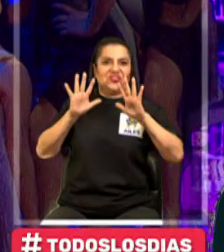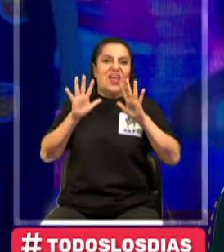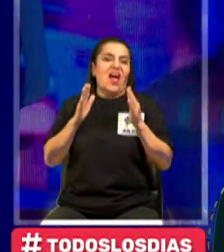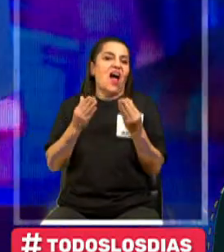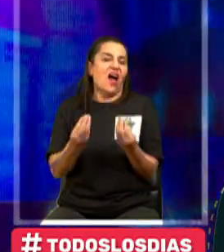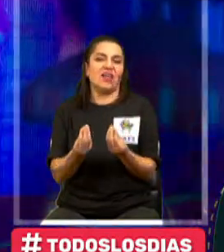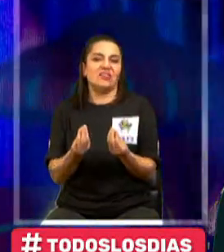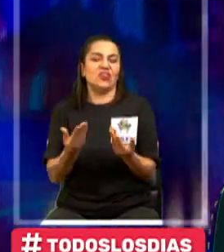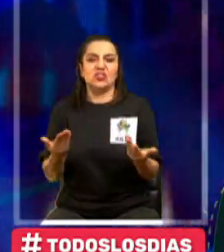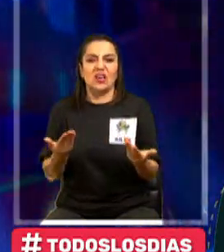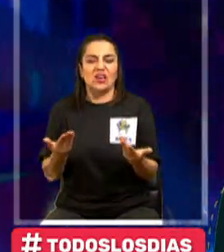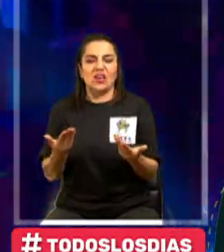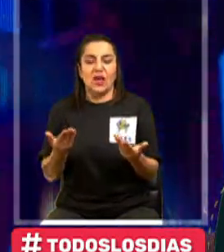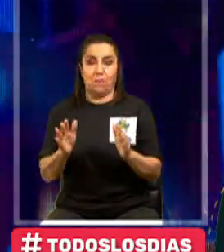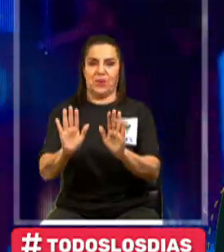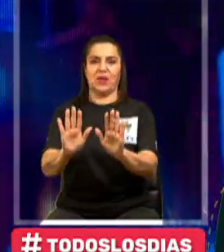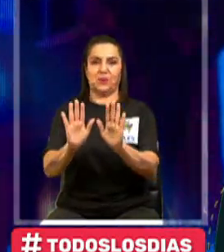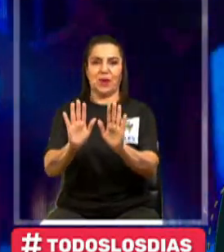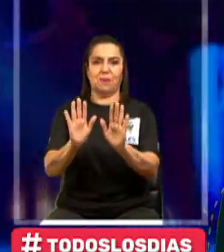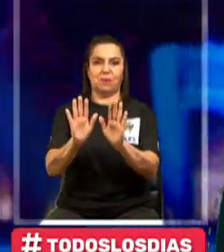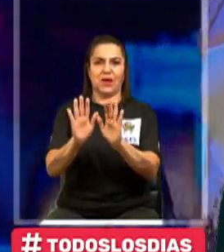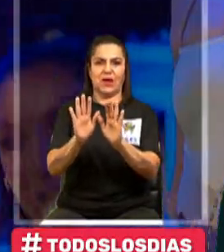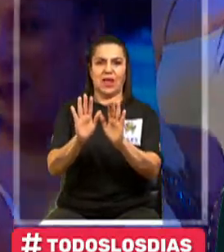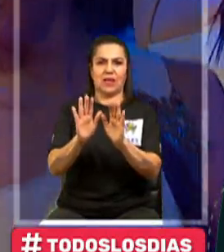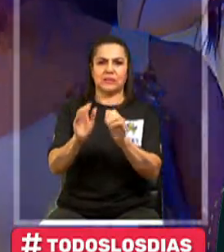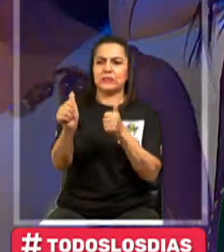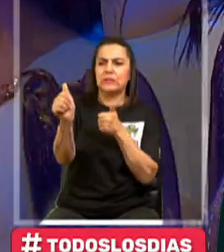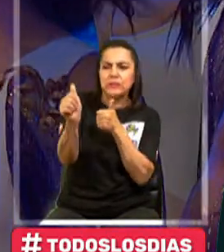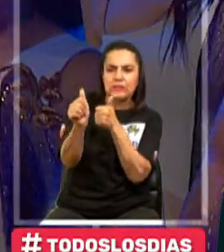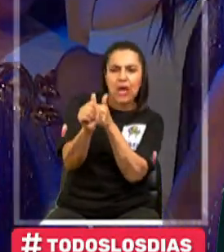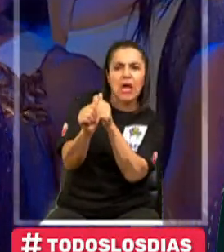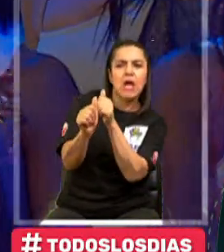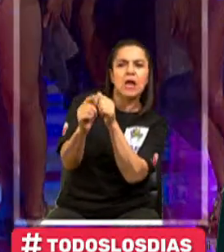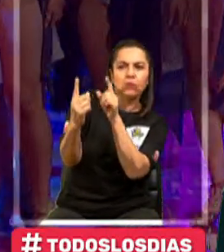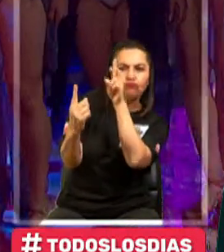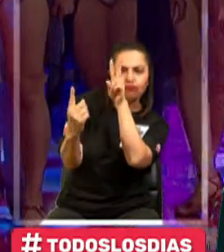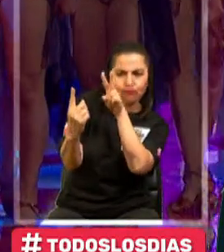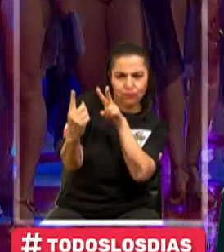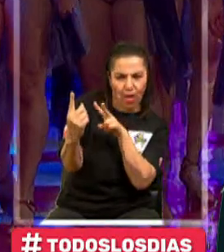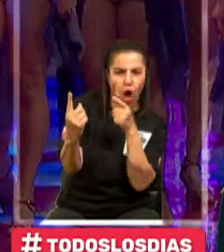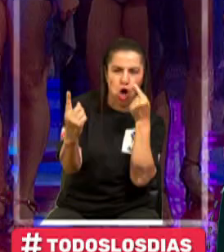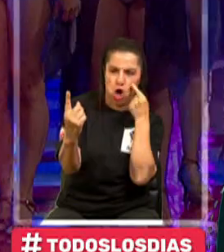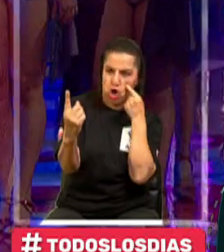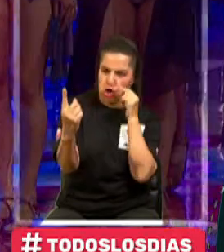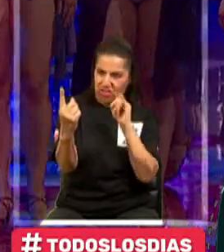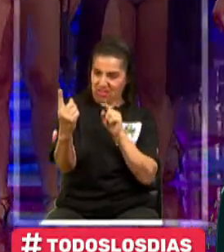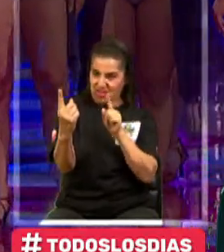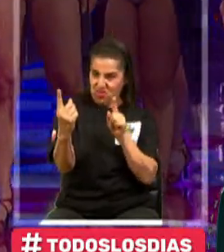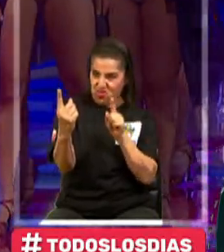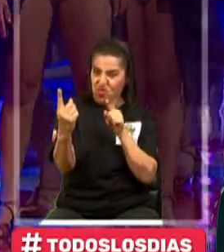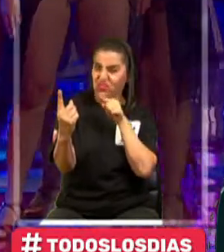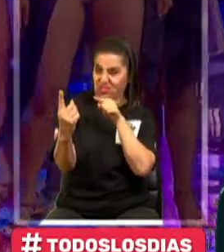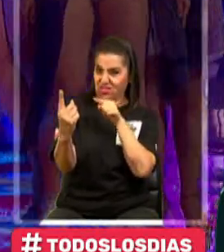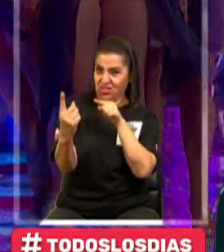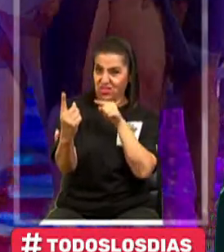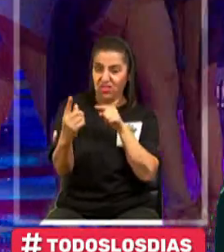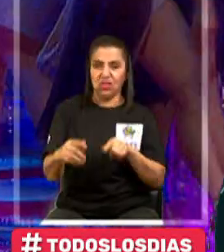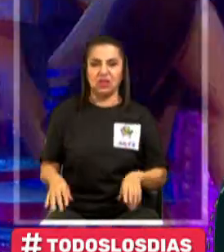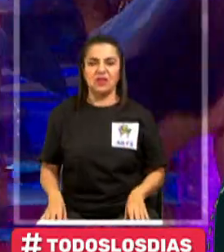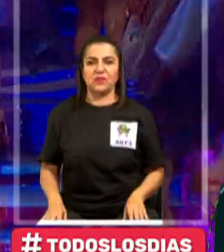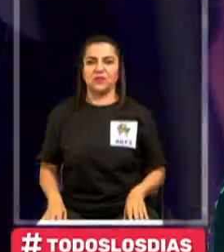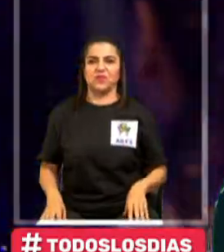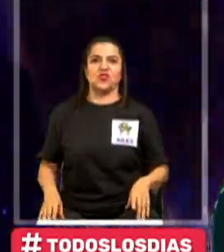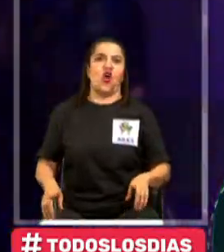Impresionante. O sea, espera, espera, déjame mirarlo de cerca porque yo lo conozco. ¿Pero es o no es? ¿Es o no es? A ver.